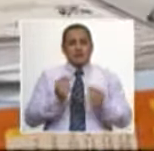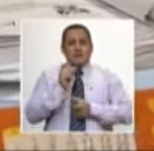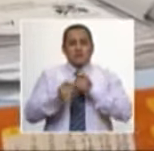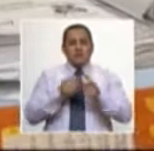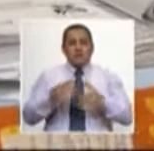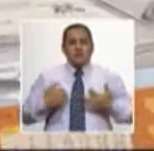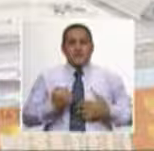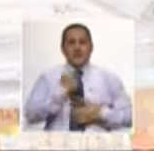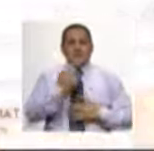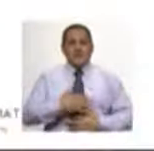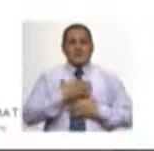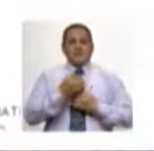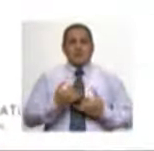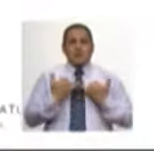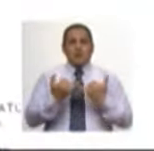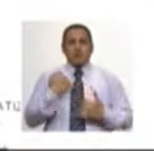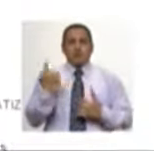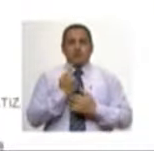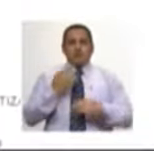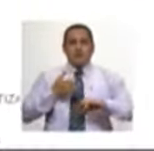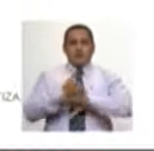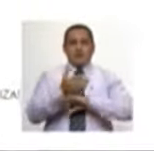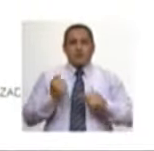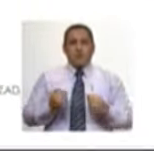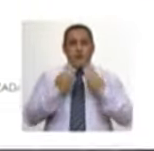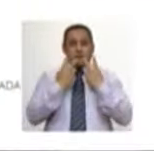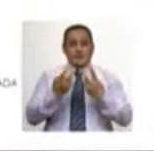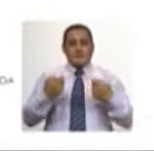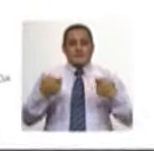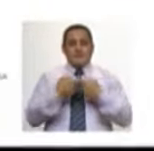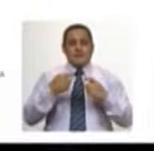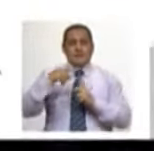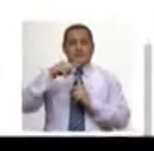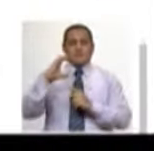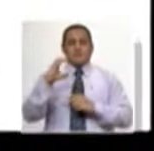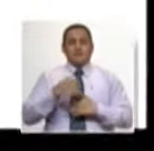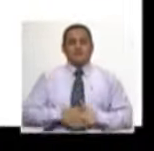pudieran estar interesados tan solo ingresando a la página del TC.